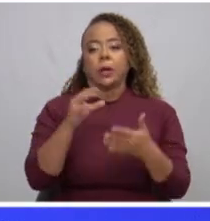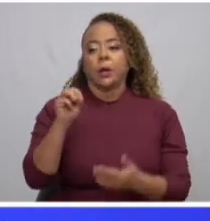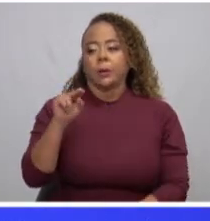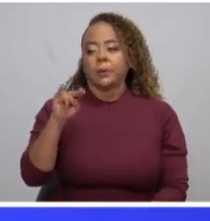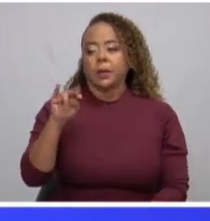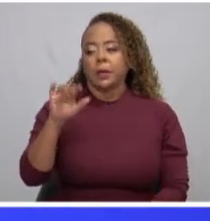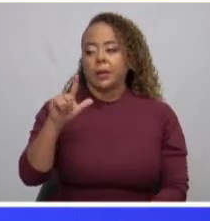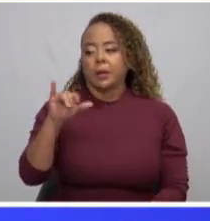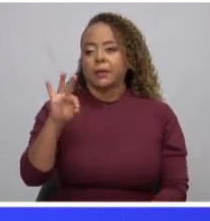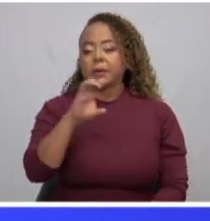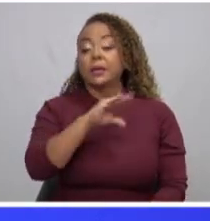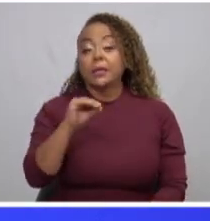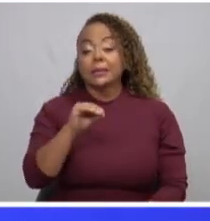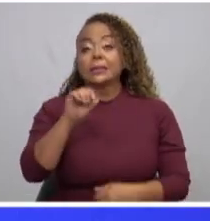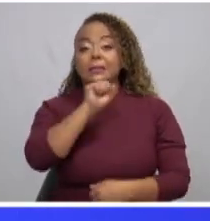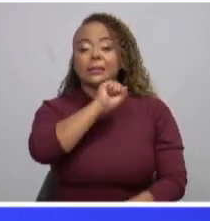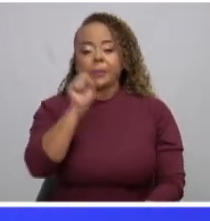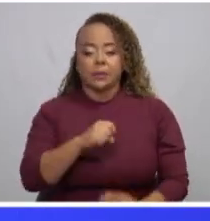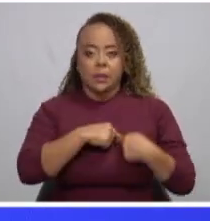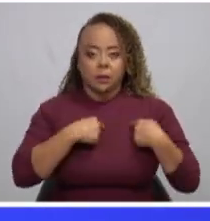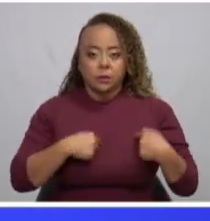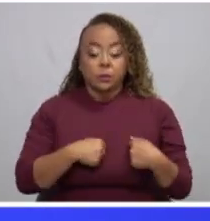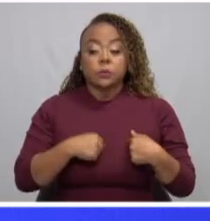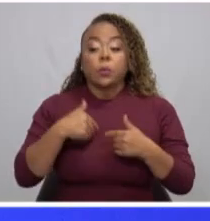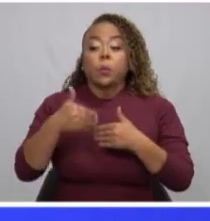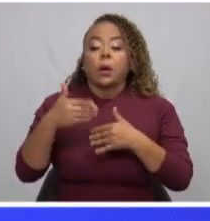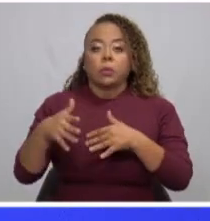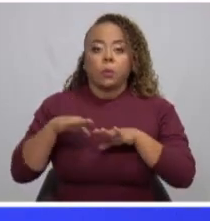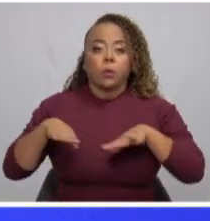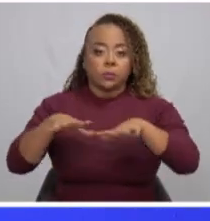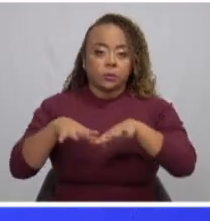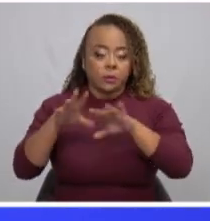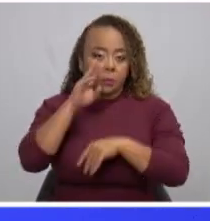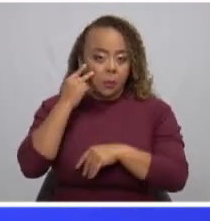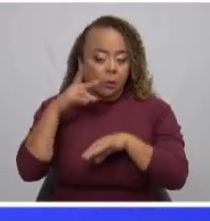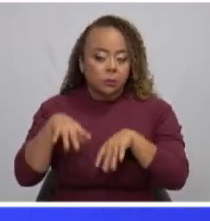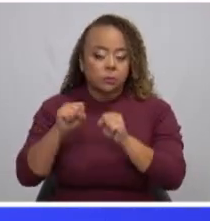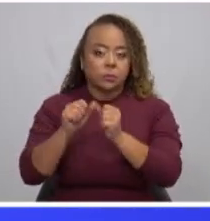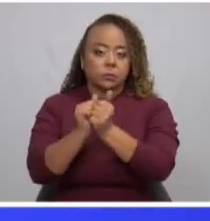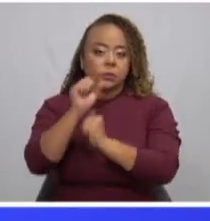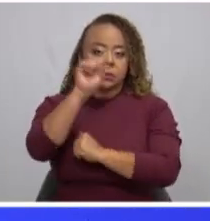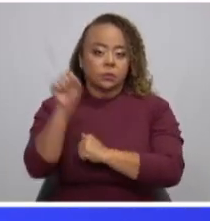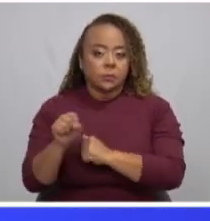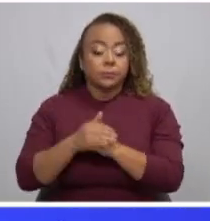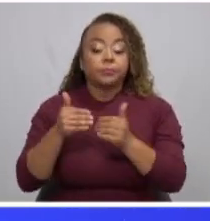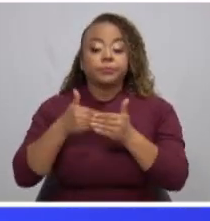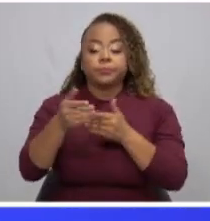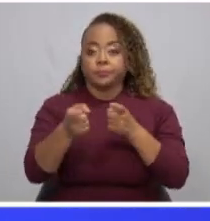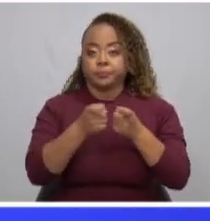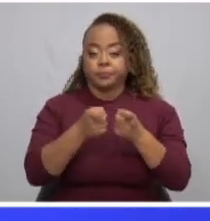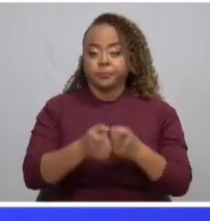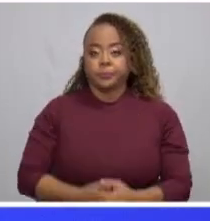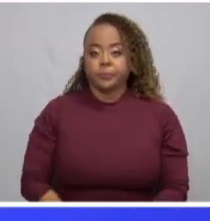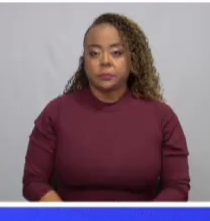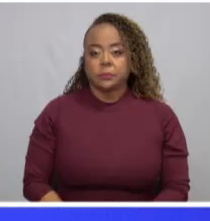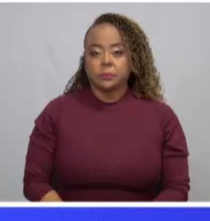también saprisa de corazón que cuando Horizonte morado ASUME el deportivo saprisa tras la administración que hubo